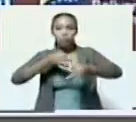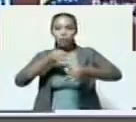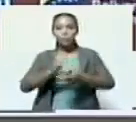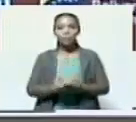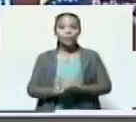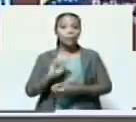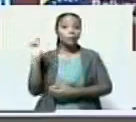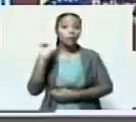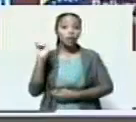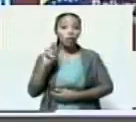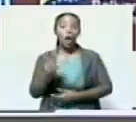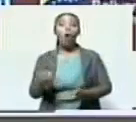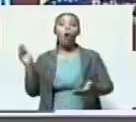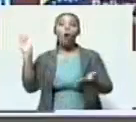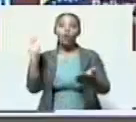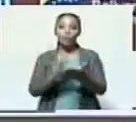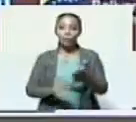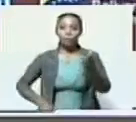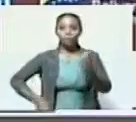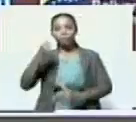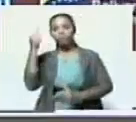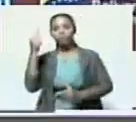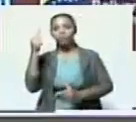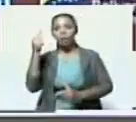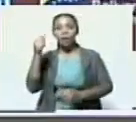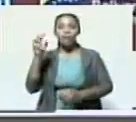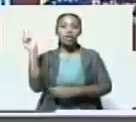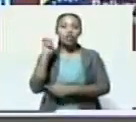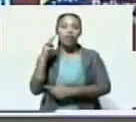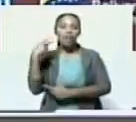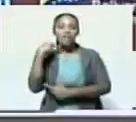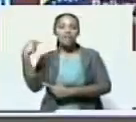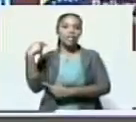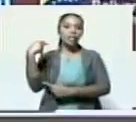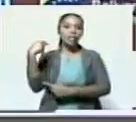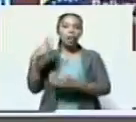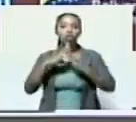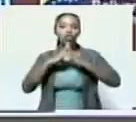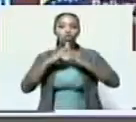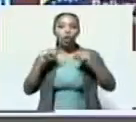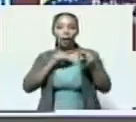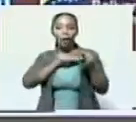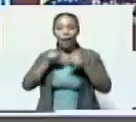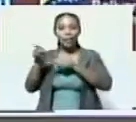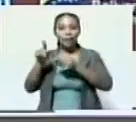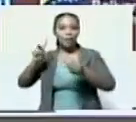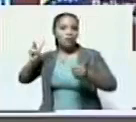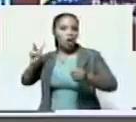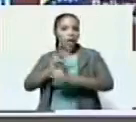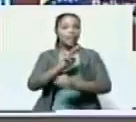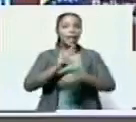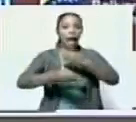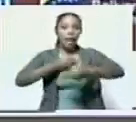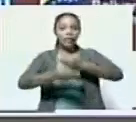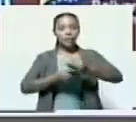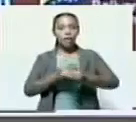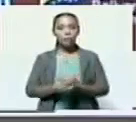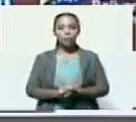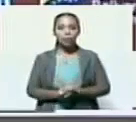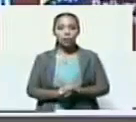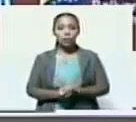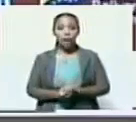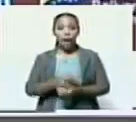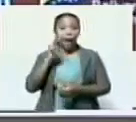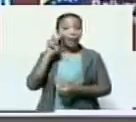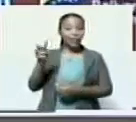Venezuela, una vez más lo decimos, Venezuela es una víctima de toda esta violencia desatada. Y hay que